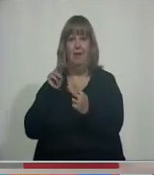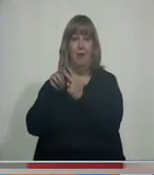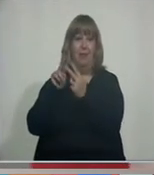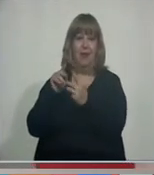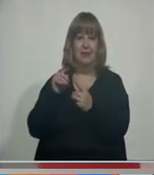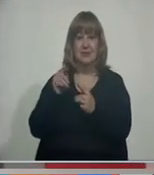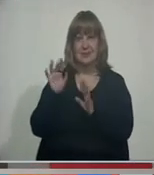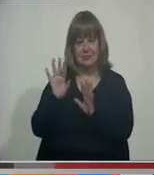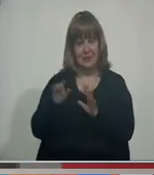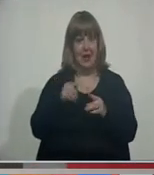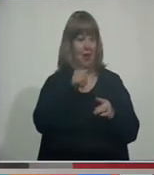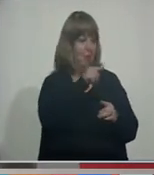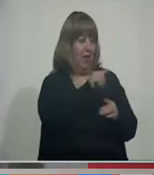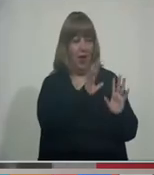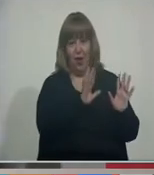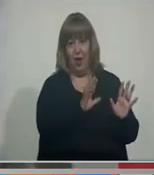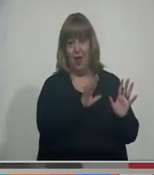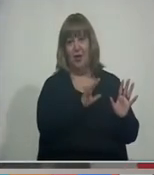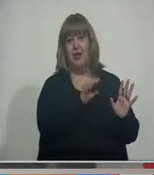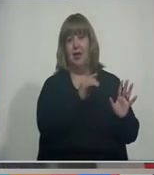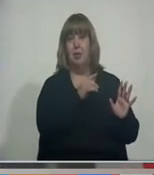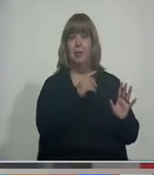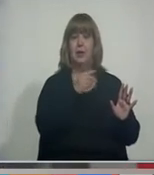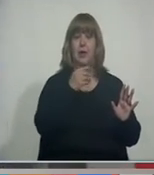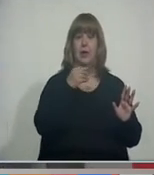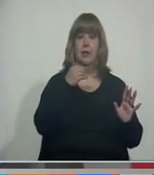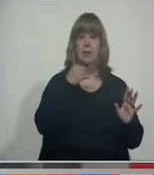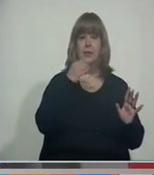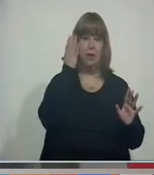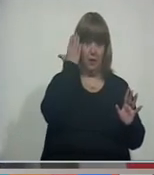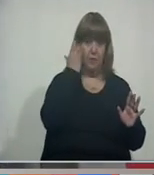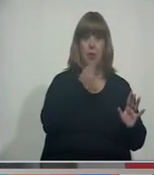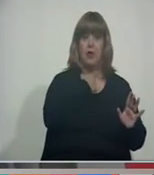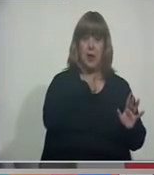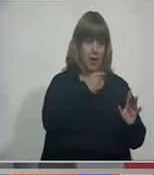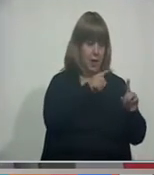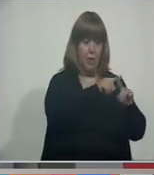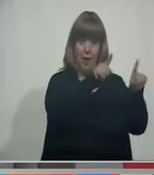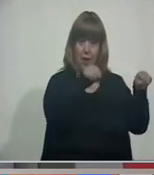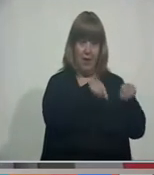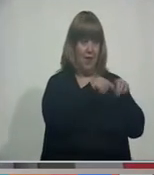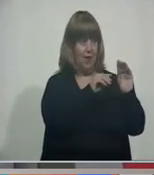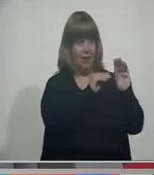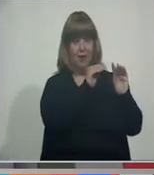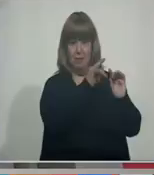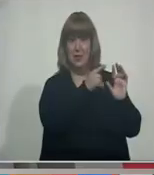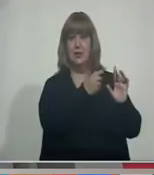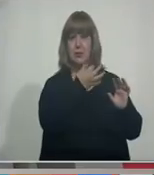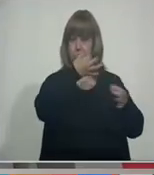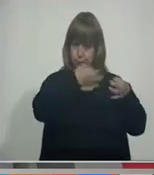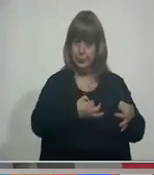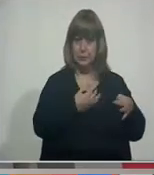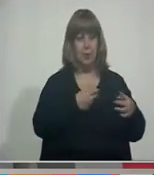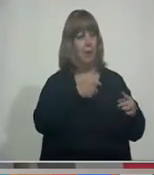de esos encuentros. Claro, por supuesto. Pero ahora Facebook va a lanzar esta aplicación que es como más seria, es para